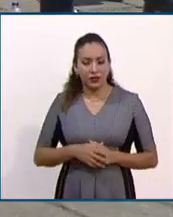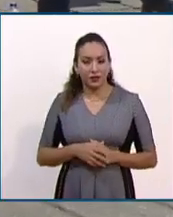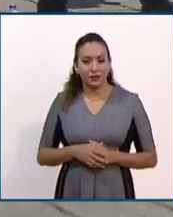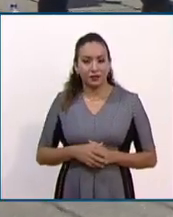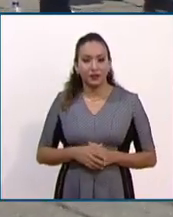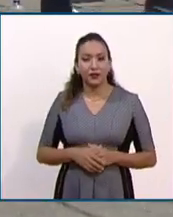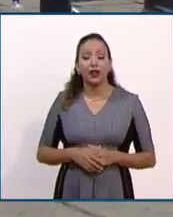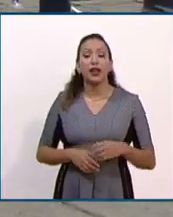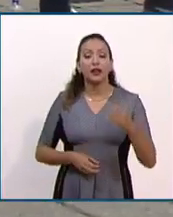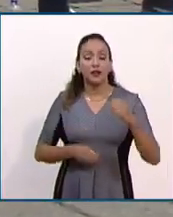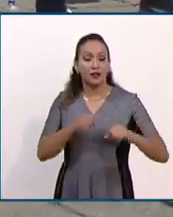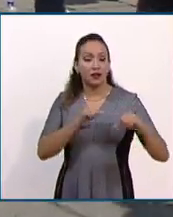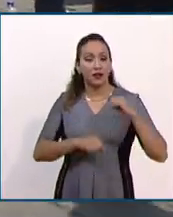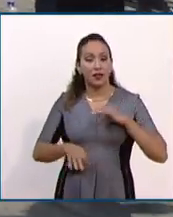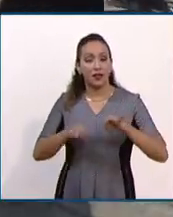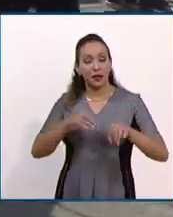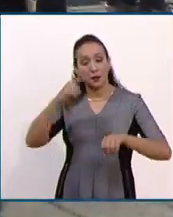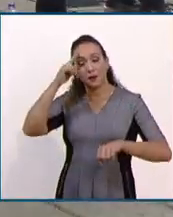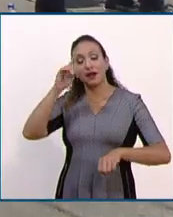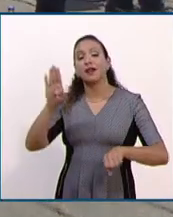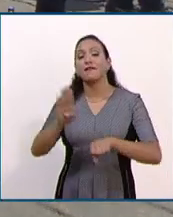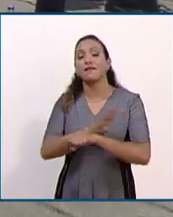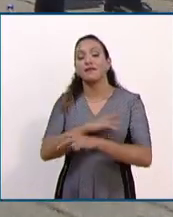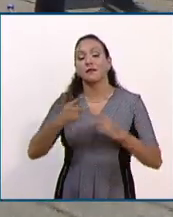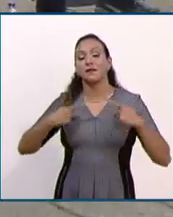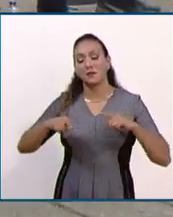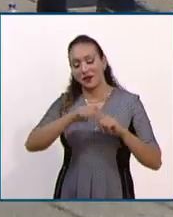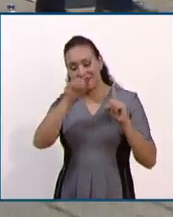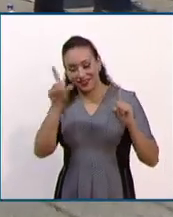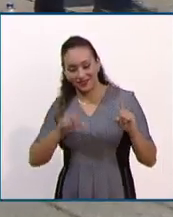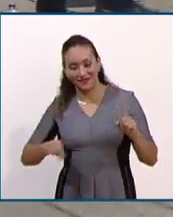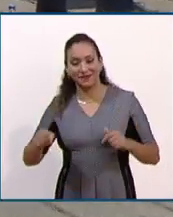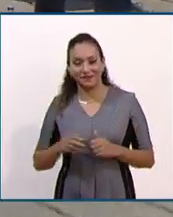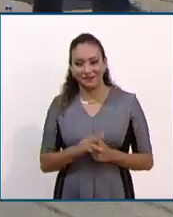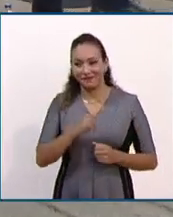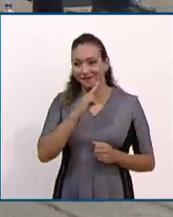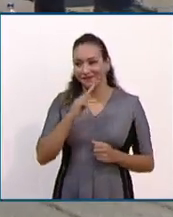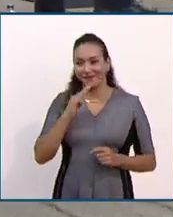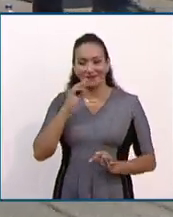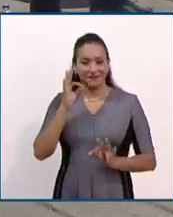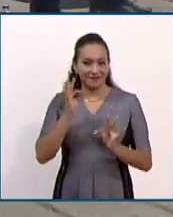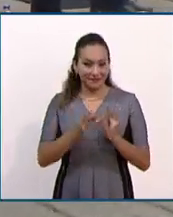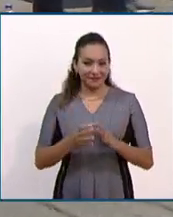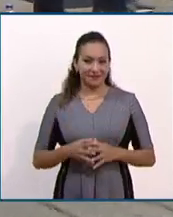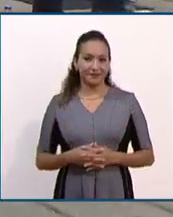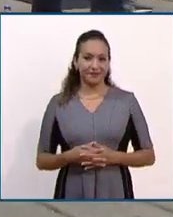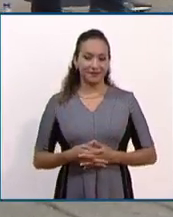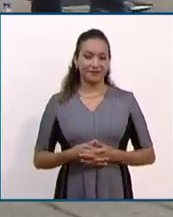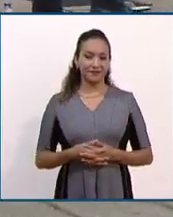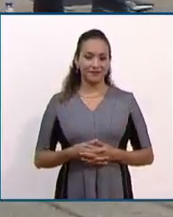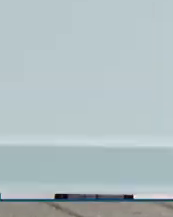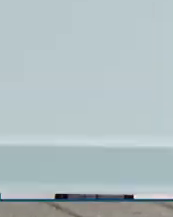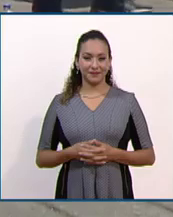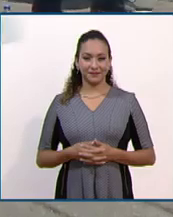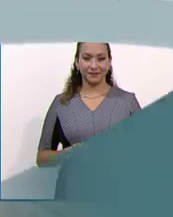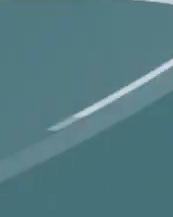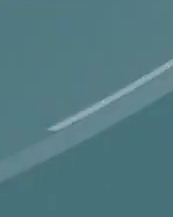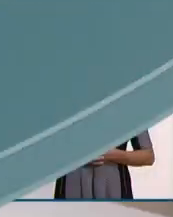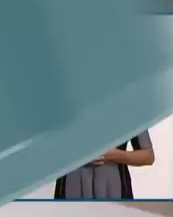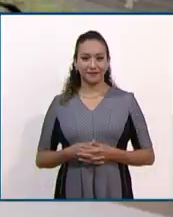Poder Judicial trabaja para la ciudadanía. Para el canal del Poder Judicial de la Federación, Jesús Daza.